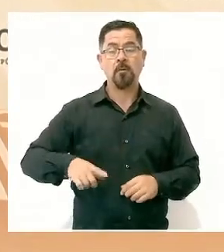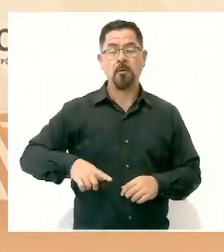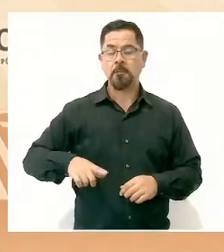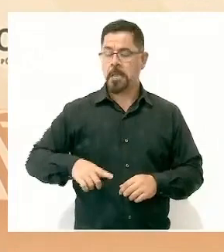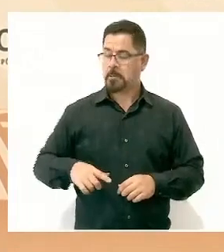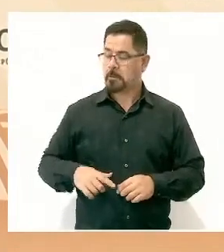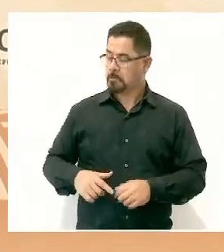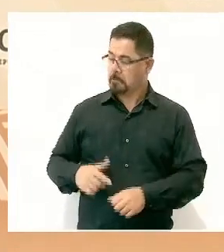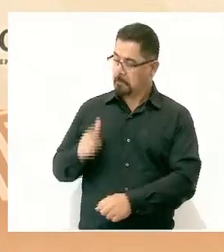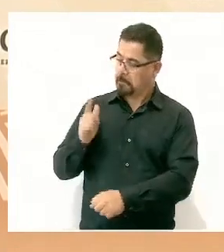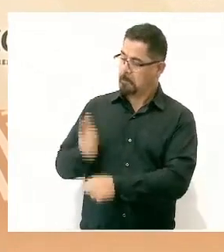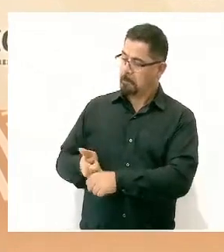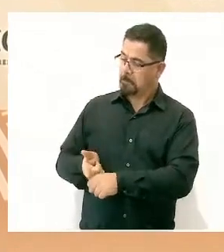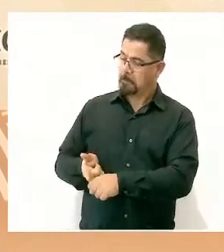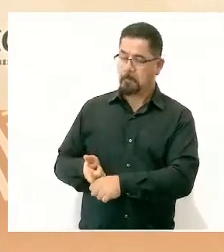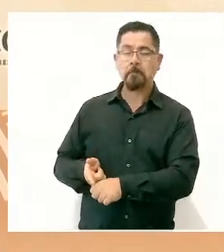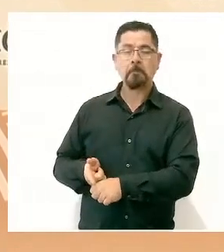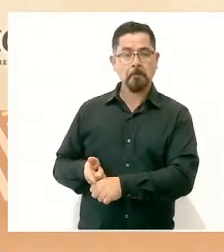optó